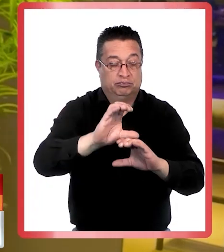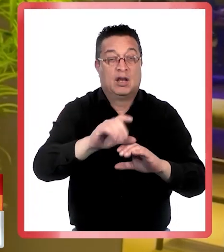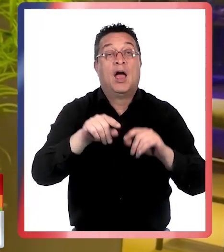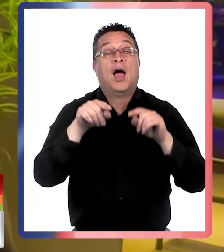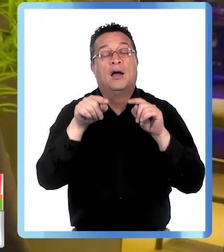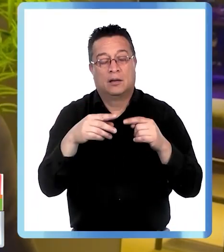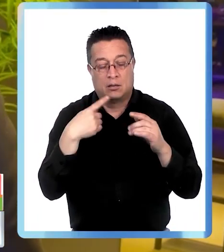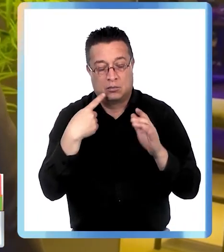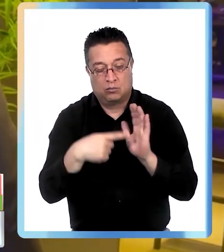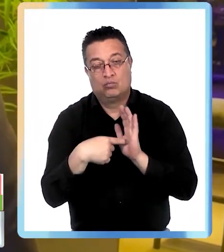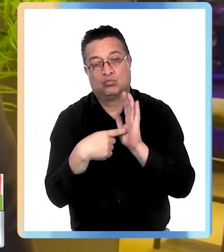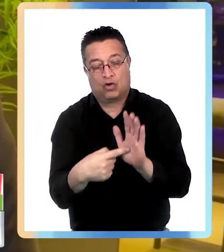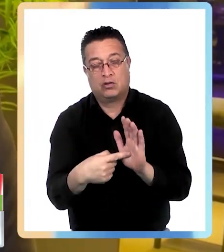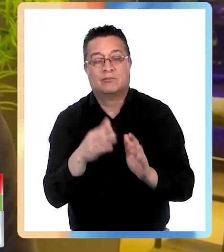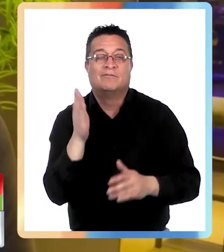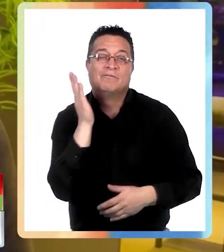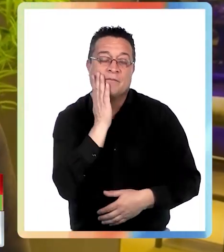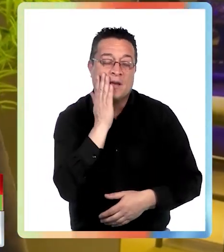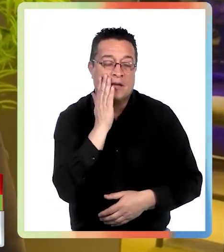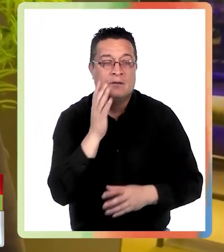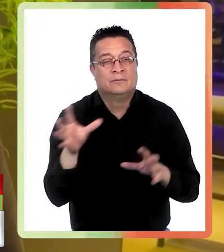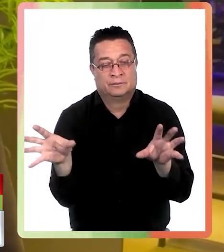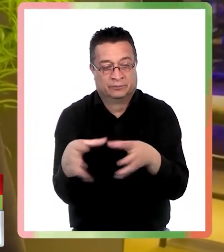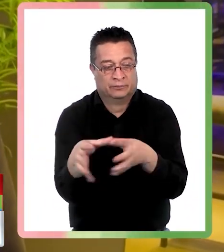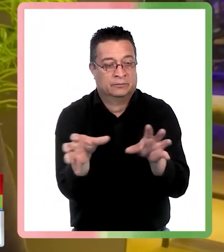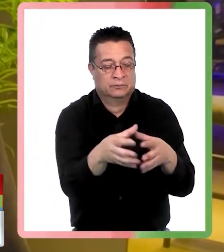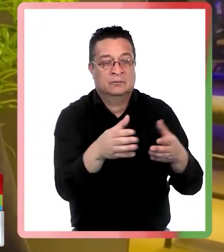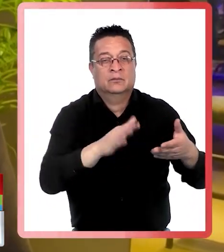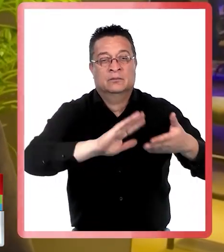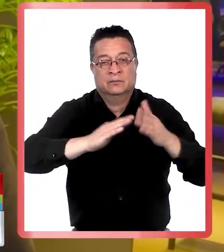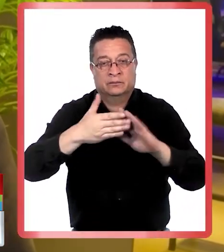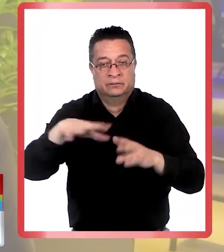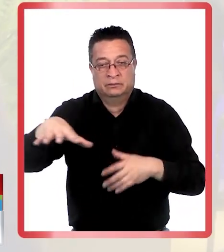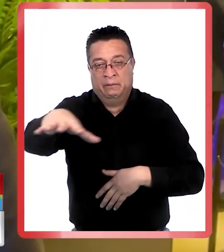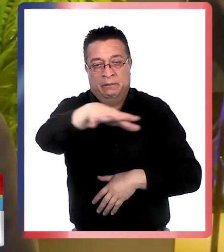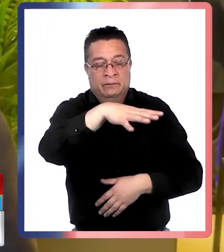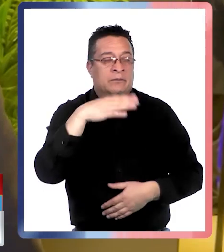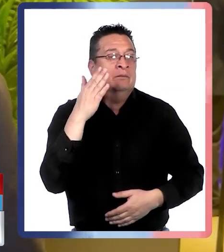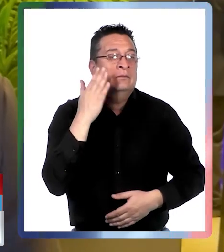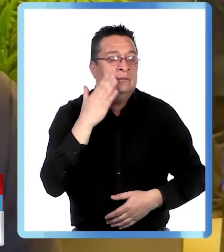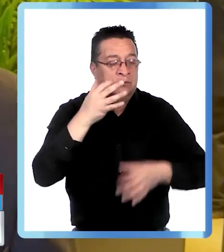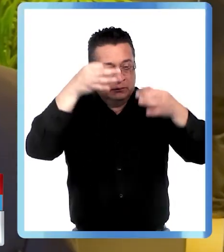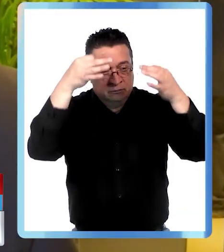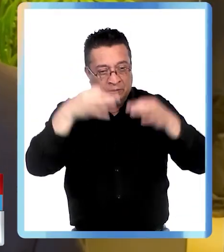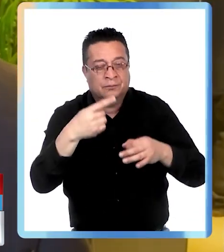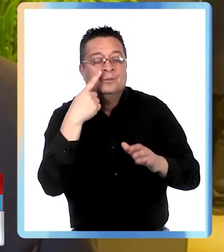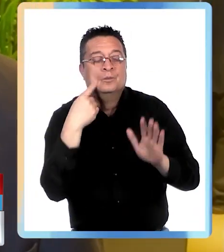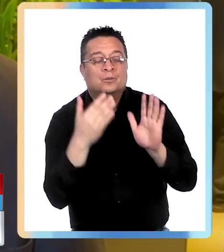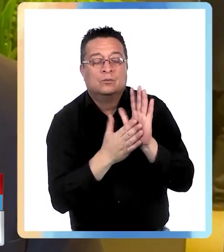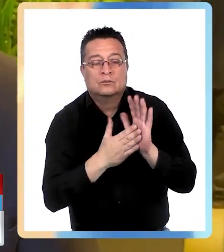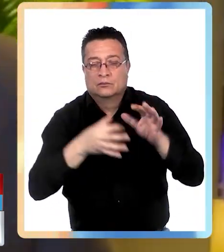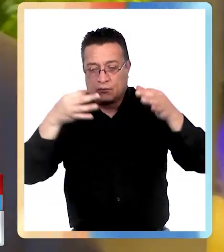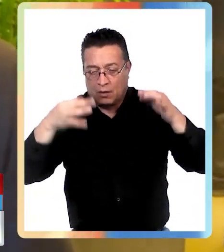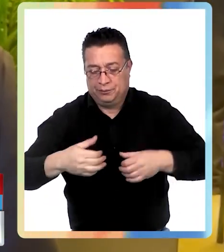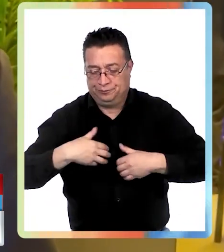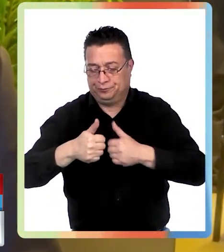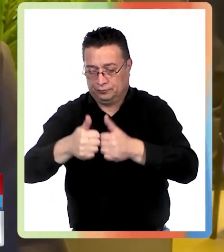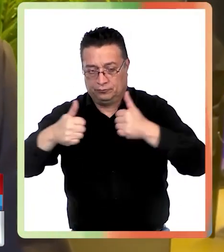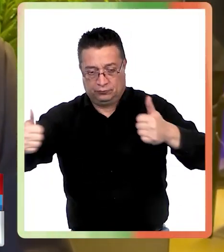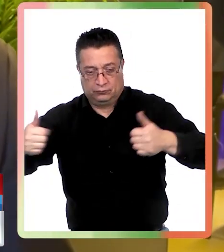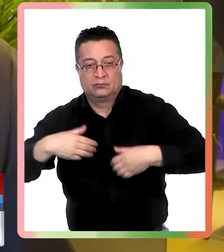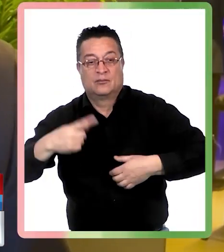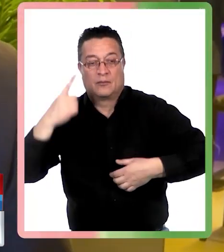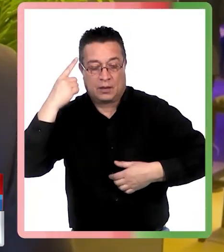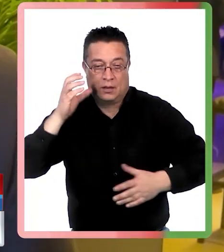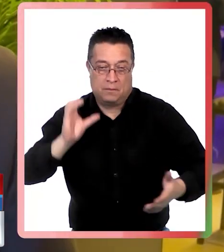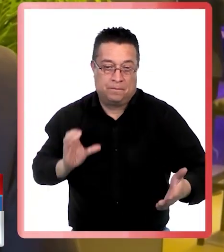vista económico Les estamos demostrando el cariño que tenemos por las organizaciones de nuestra comunidad el cariño se muestra con acciones concretas cuando una autoridad